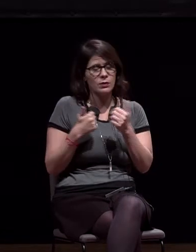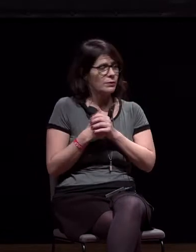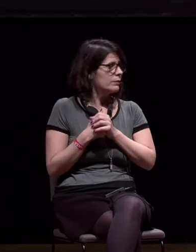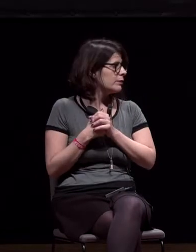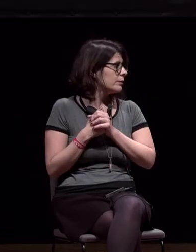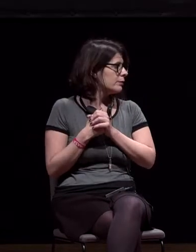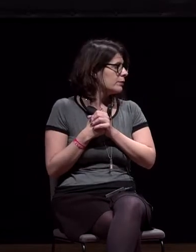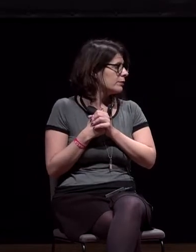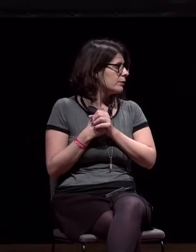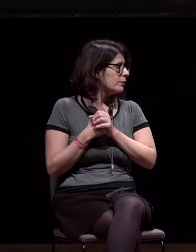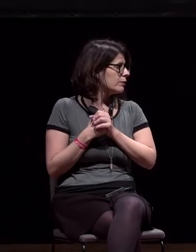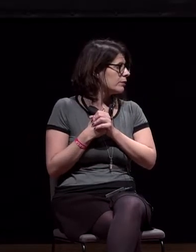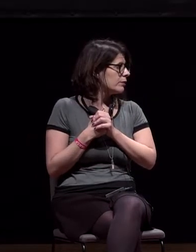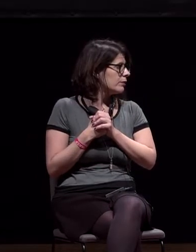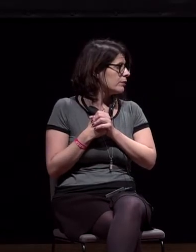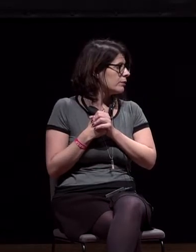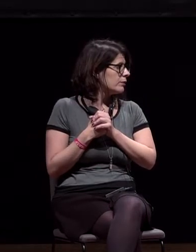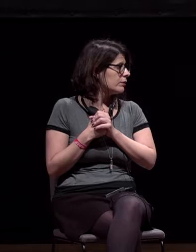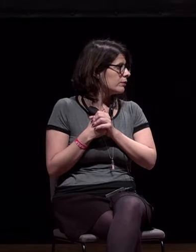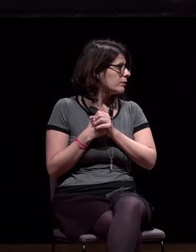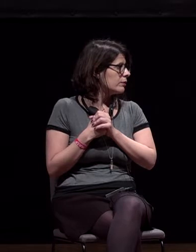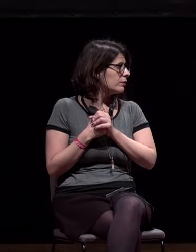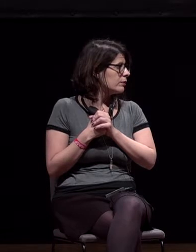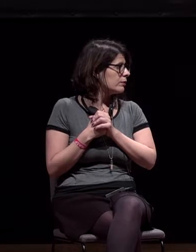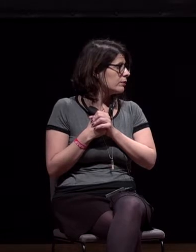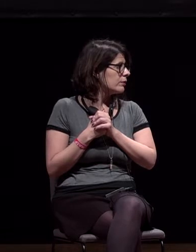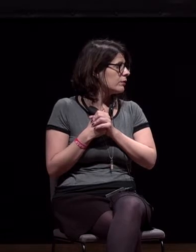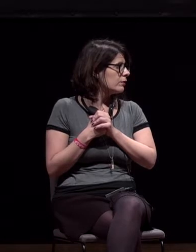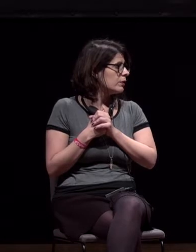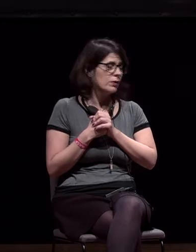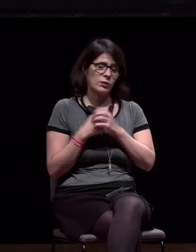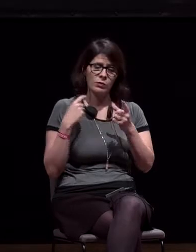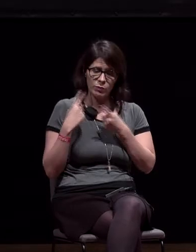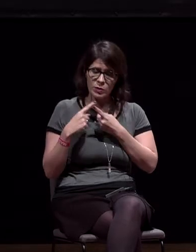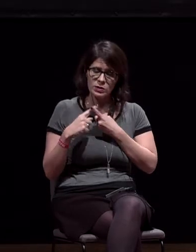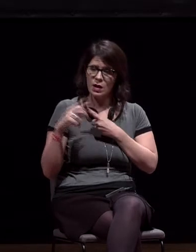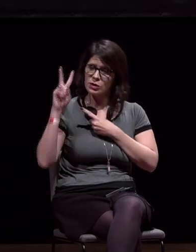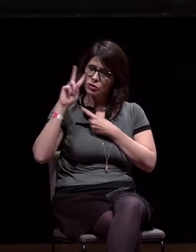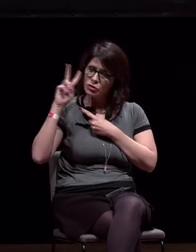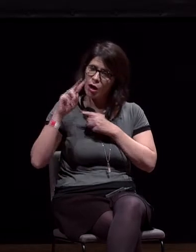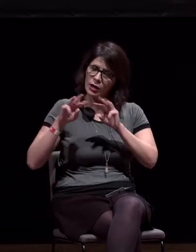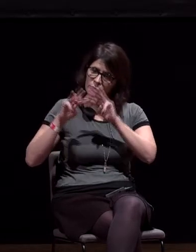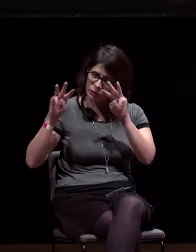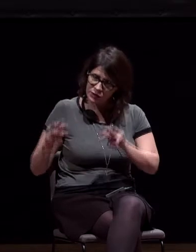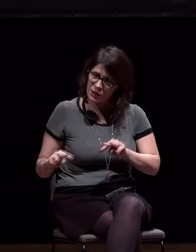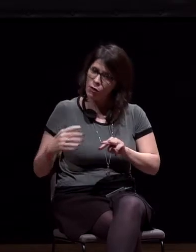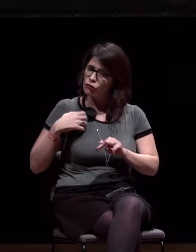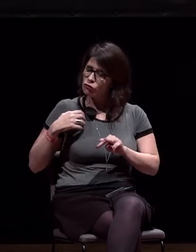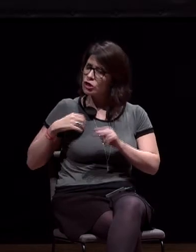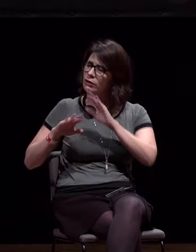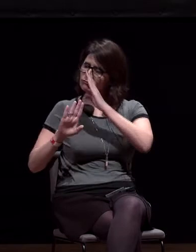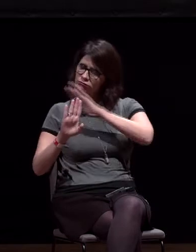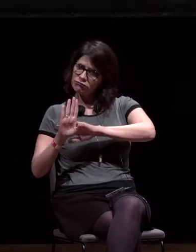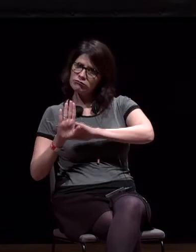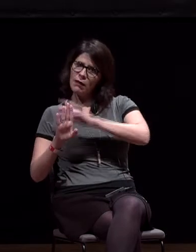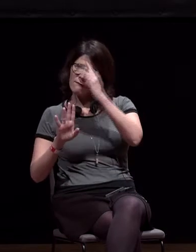creo que ya hay un trabajo hecho tan grande a partir de una historia del museo, a partir de una filosofía del museo que está